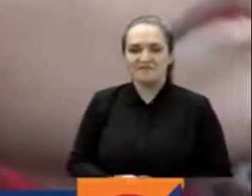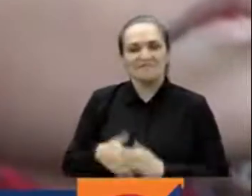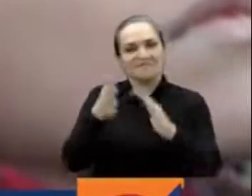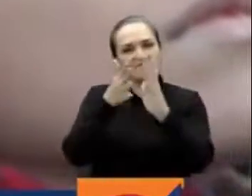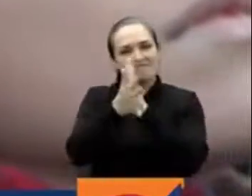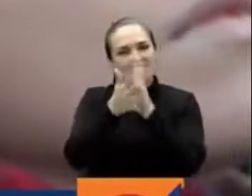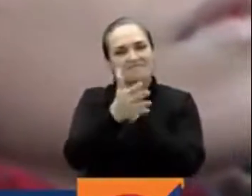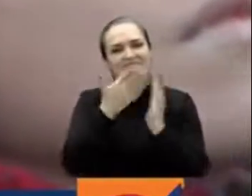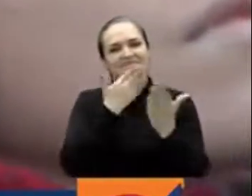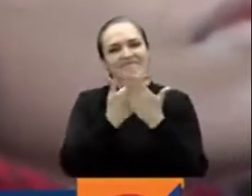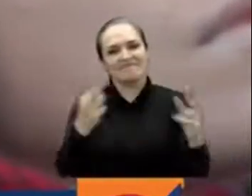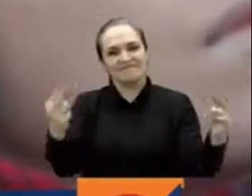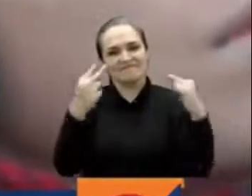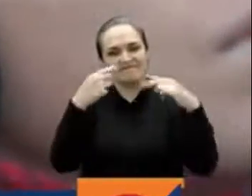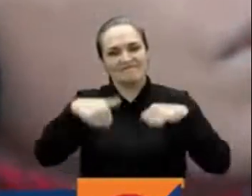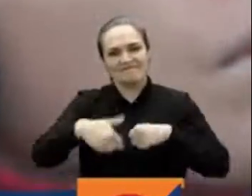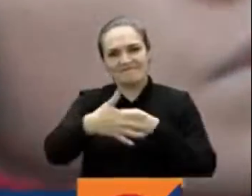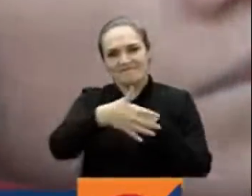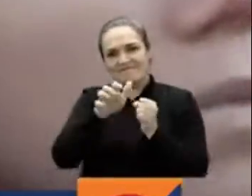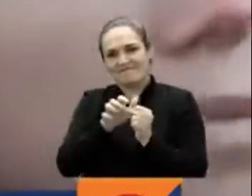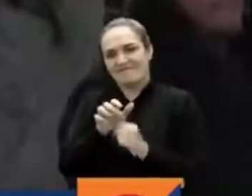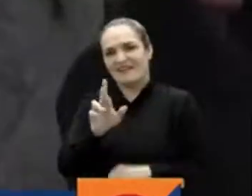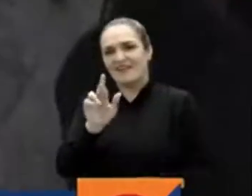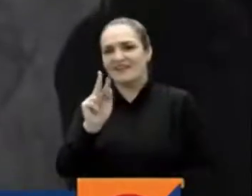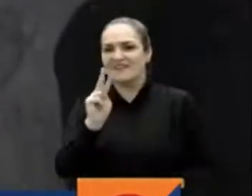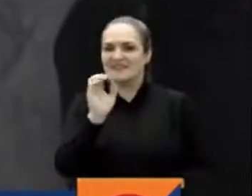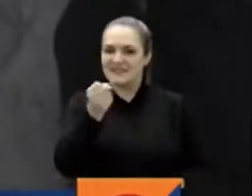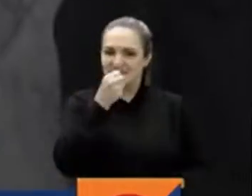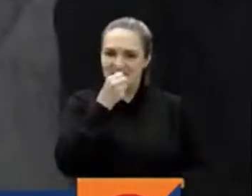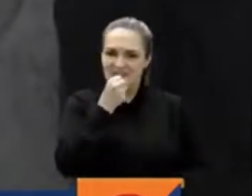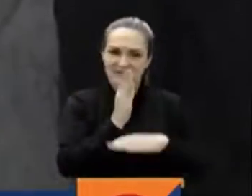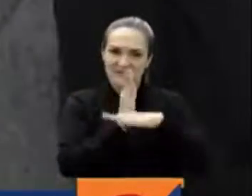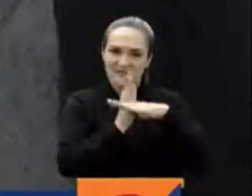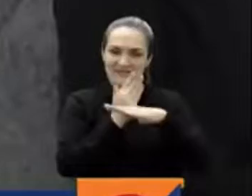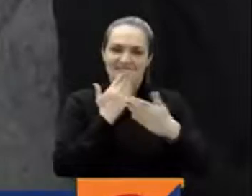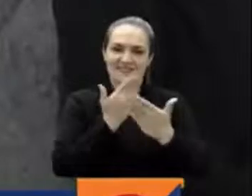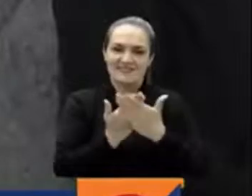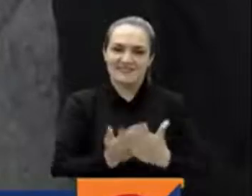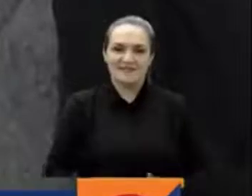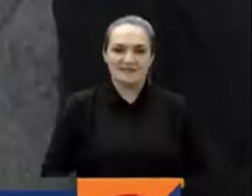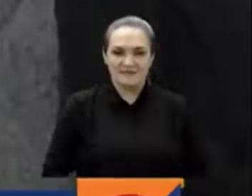haber acompañado en esta emisión del mediodía de RTVC Noticias.